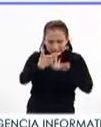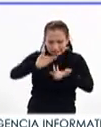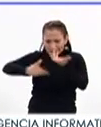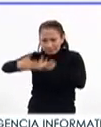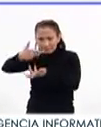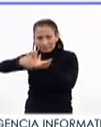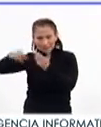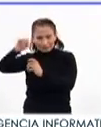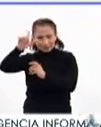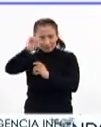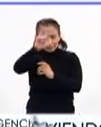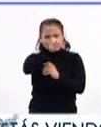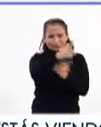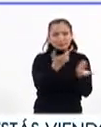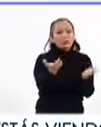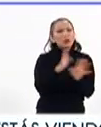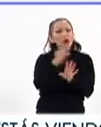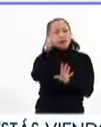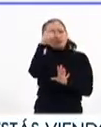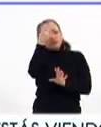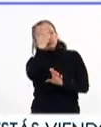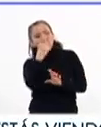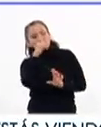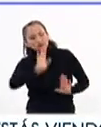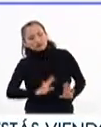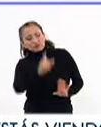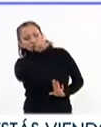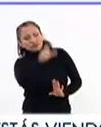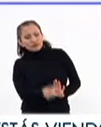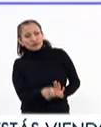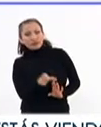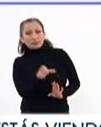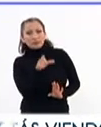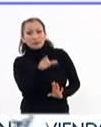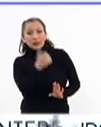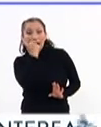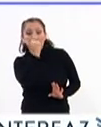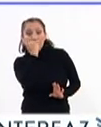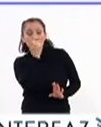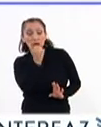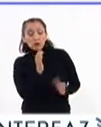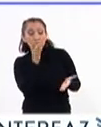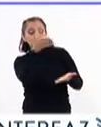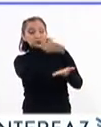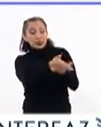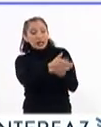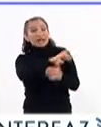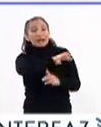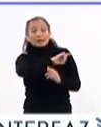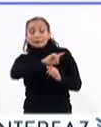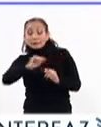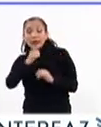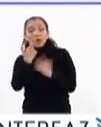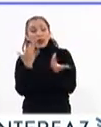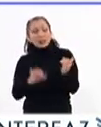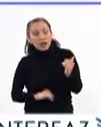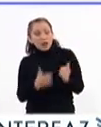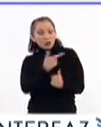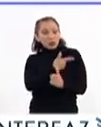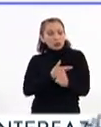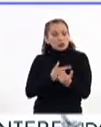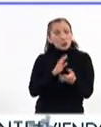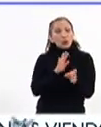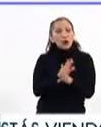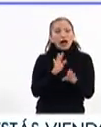varias profesiones. ¿Cuál es el perfil del estudiante que debe ingresar ideal? Es decir, ¿qué intereses, qué